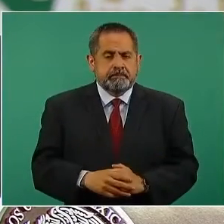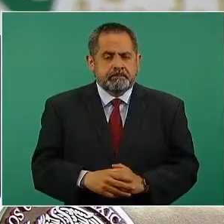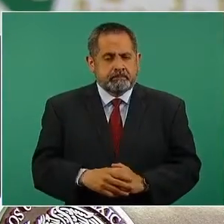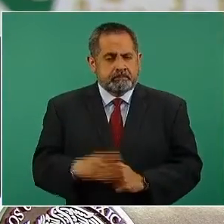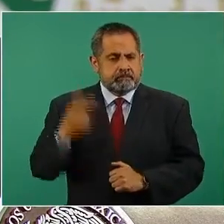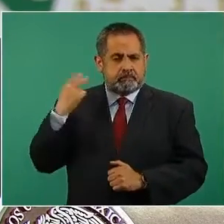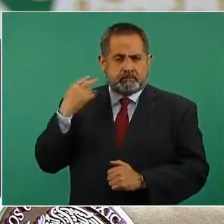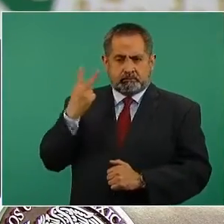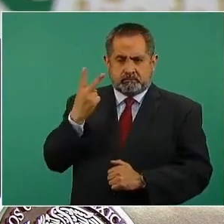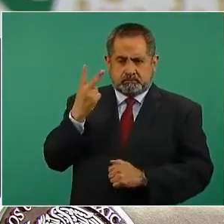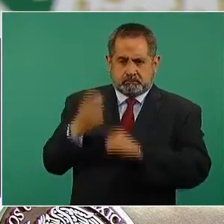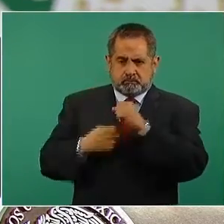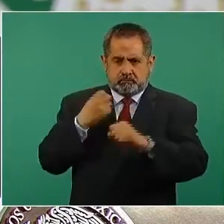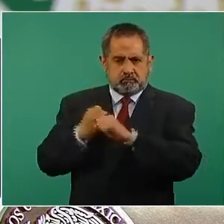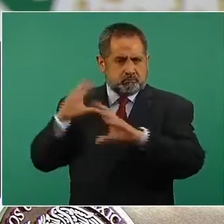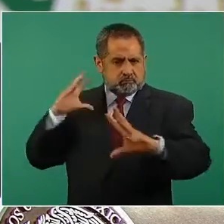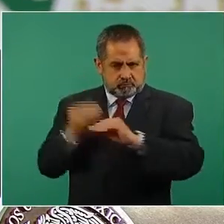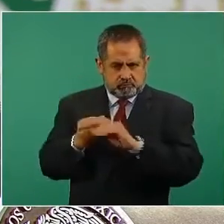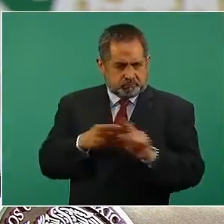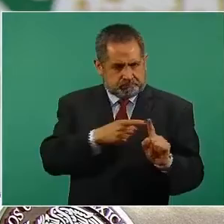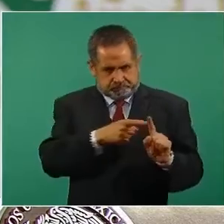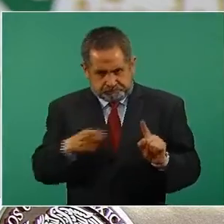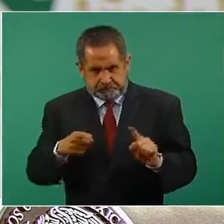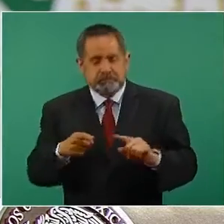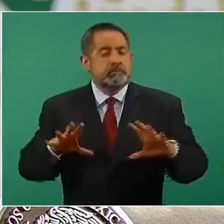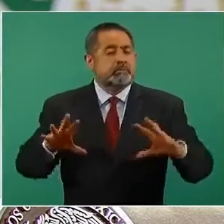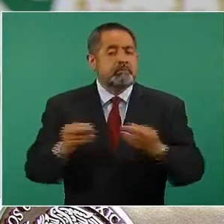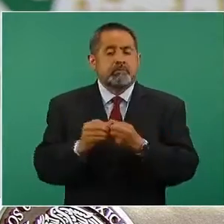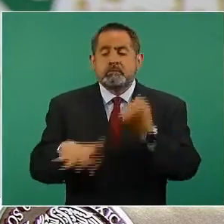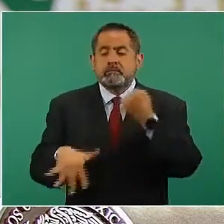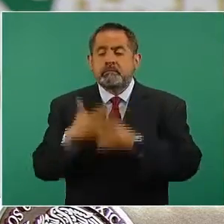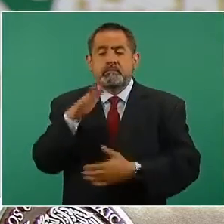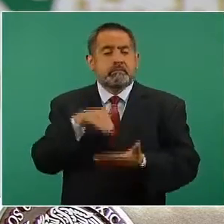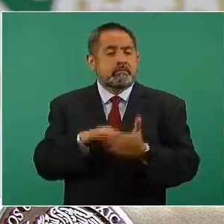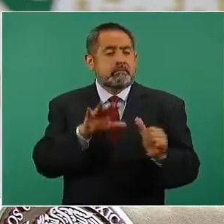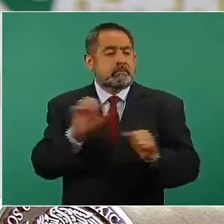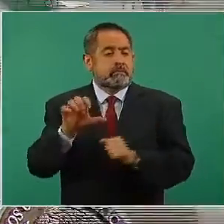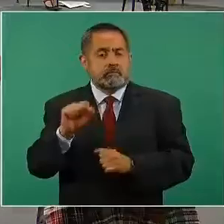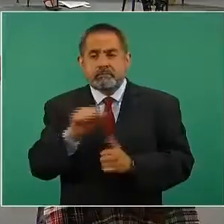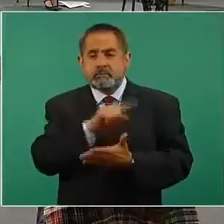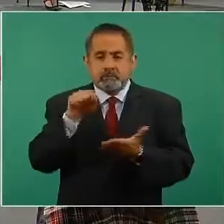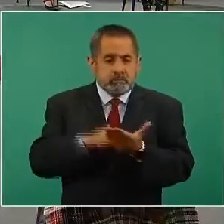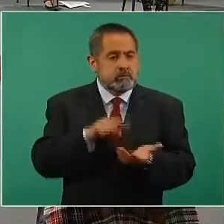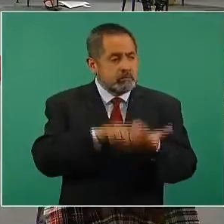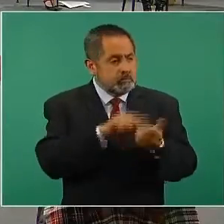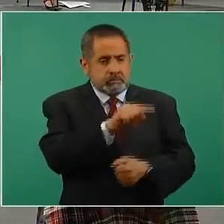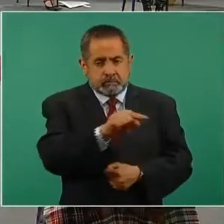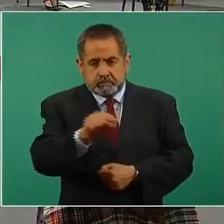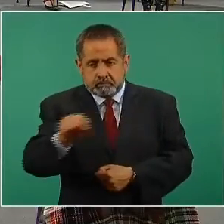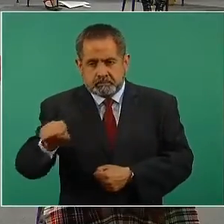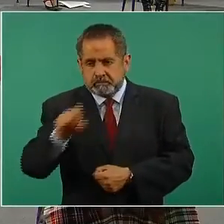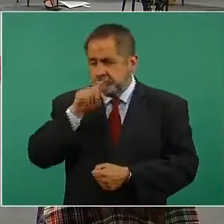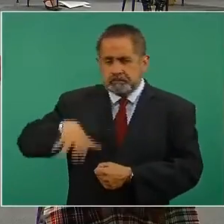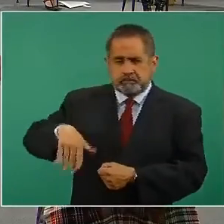2 años se pudieron atender 15,660 acciones y, como ya lo señaló el subsecretario,